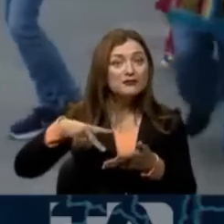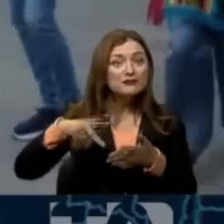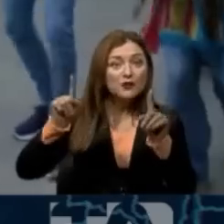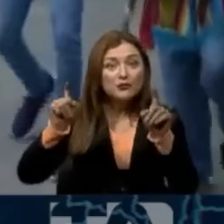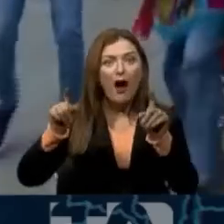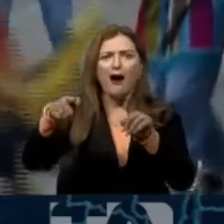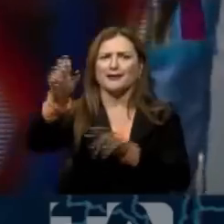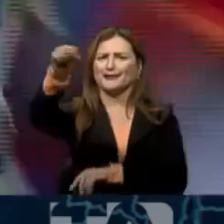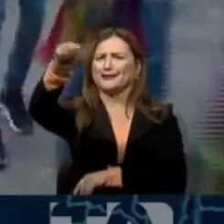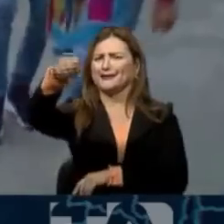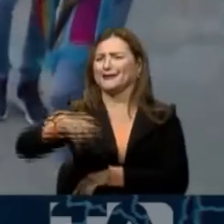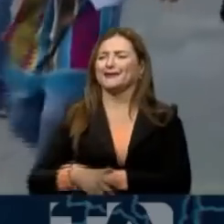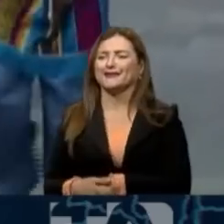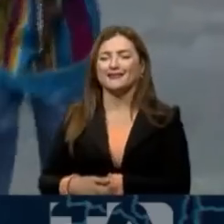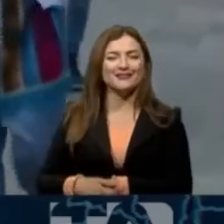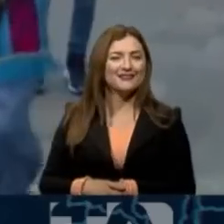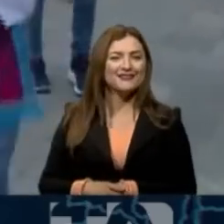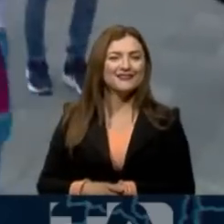arrancaron.